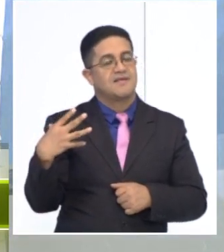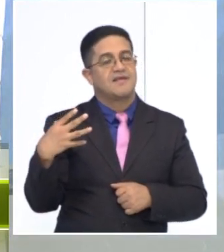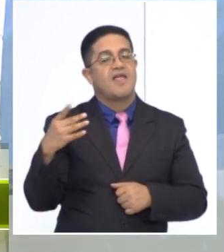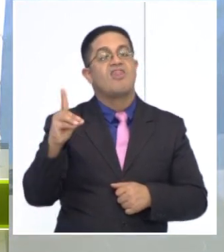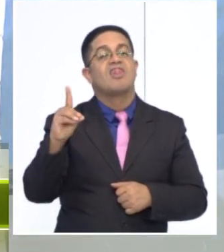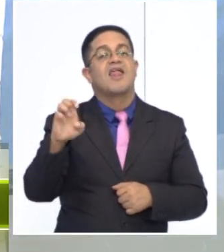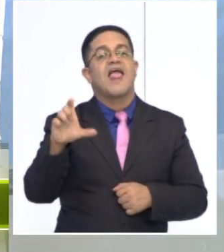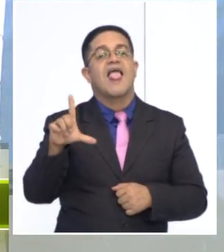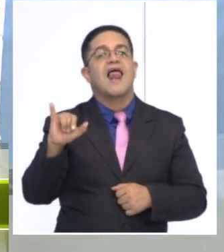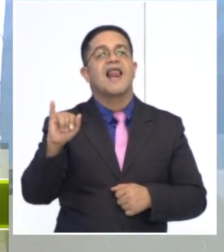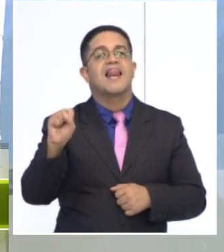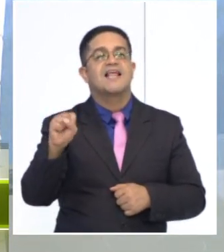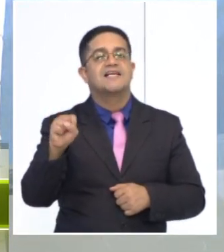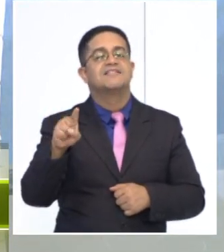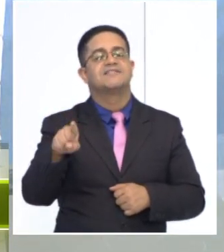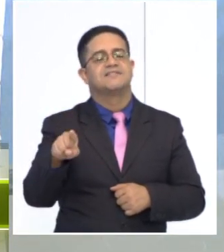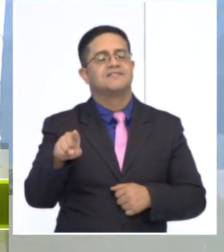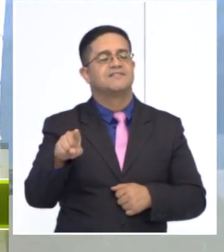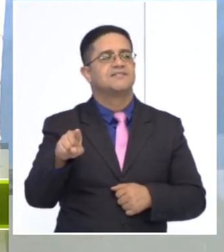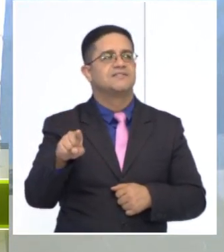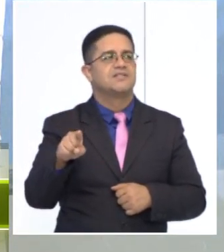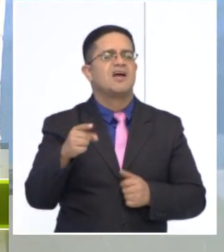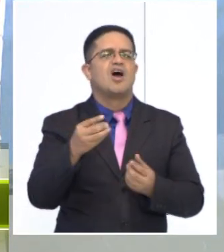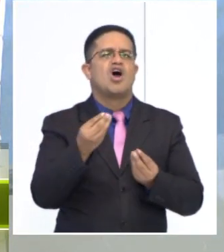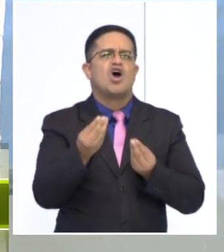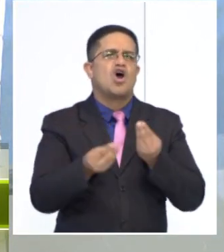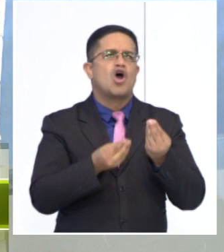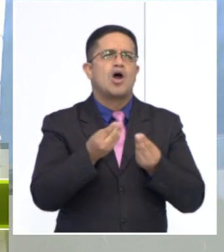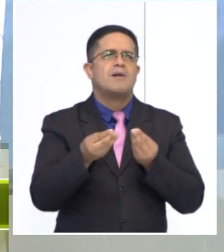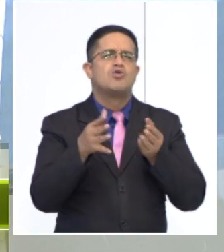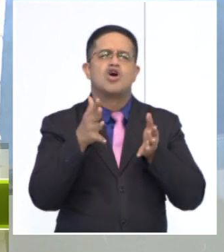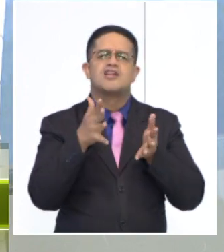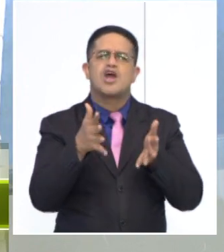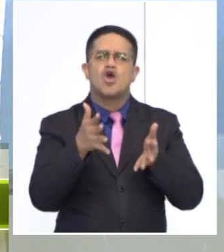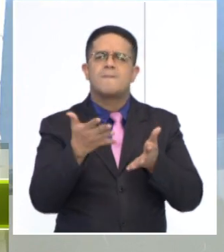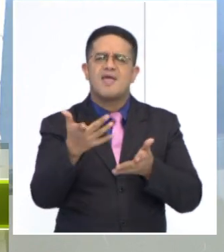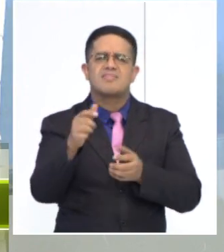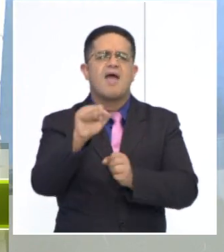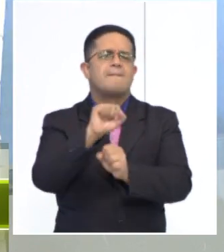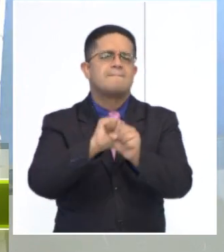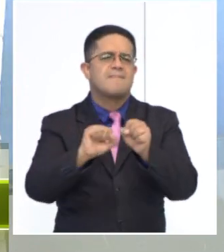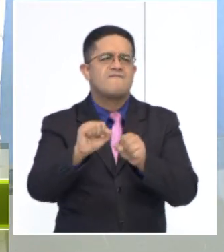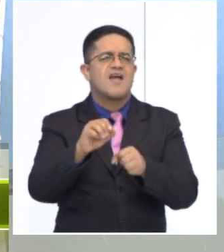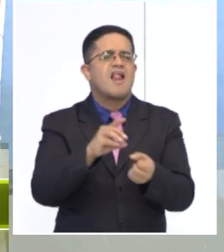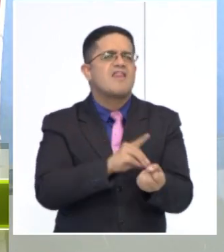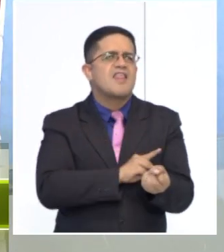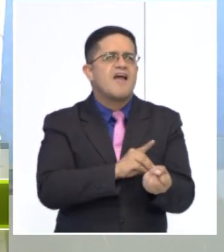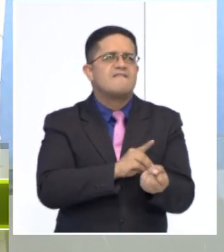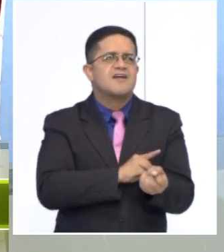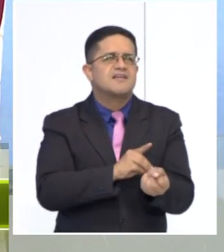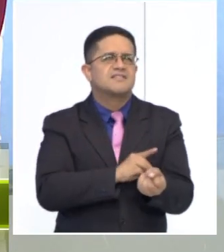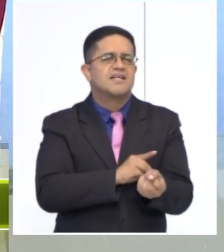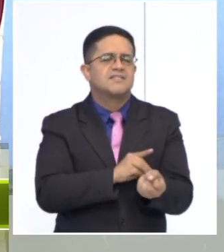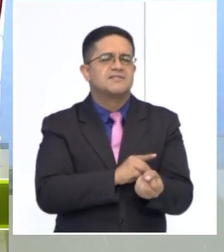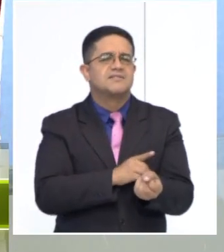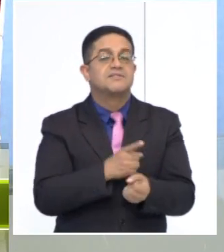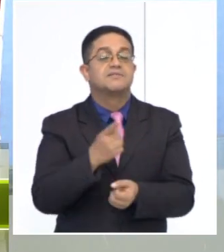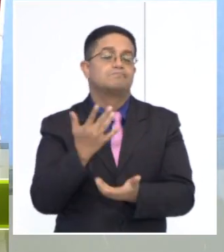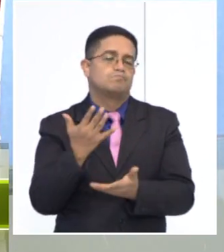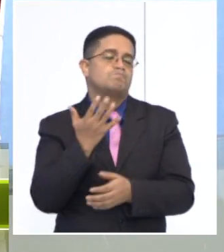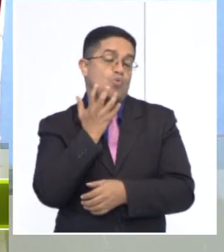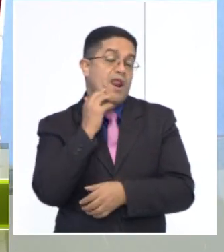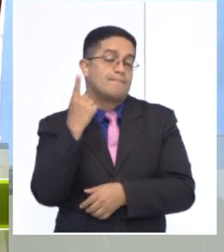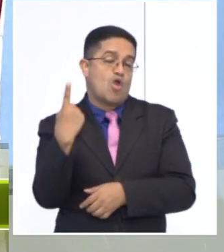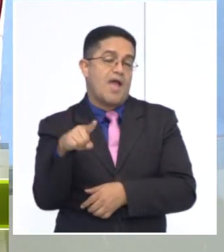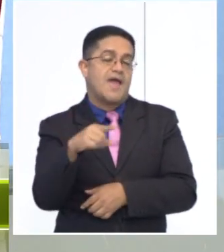Delis Sabua, nos dice lo siguiente: ¿cómo recomienda la doctora prevenir la diabetes? ¿Cuánto tienen cuando tienes padres y abuelos con